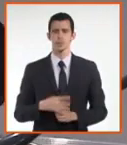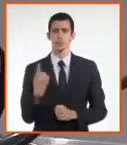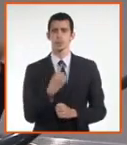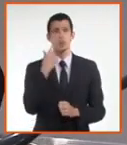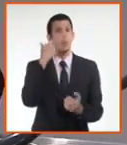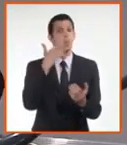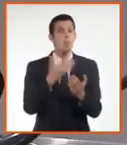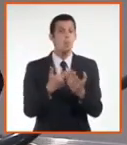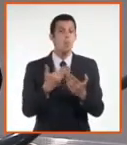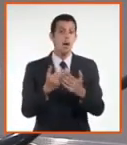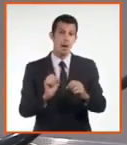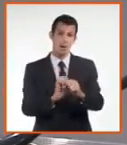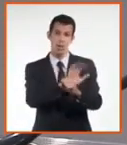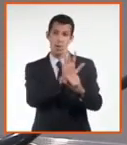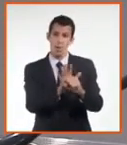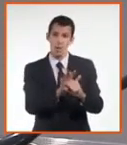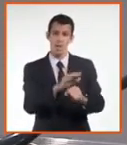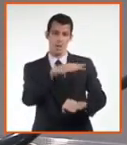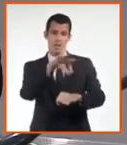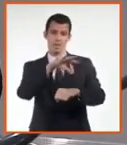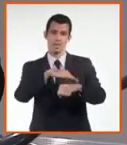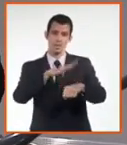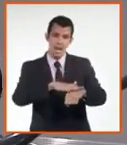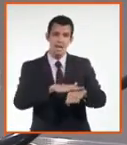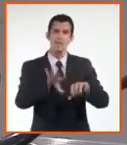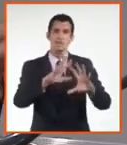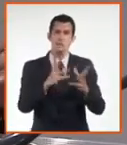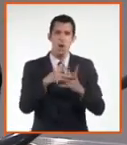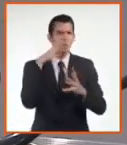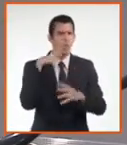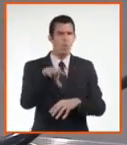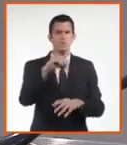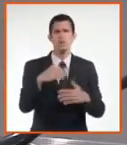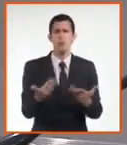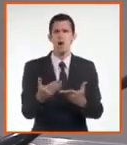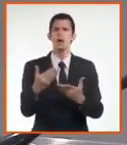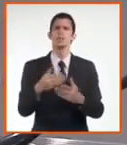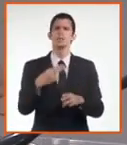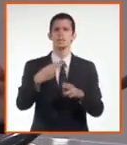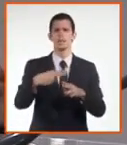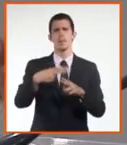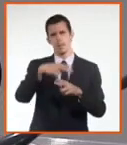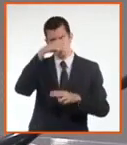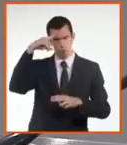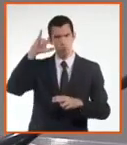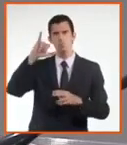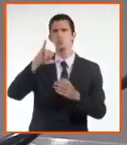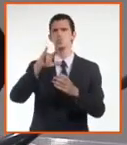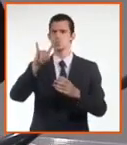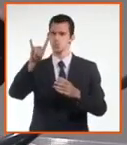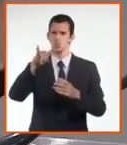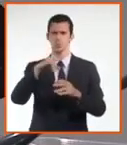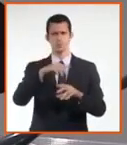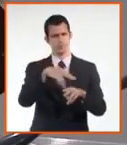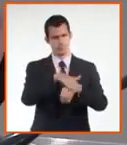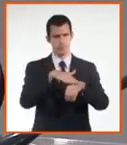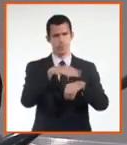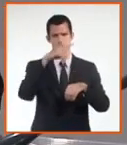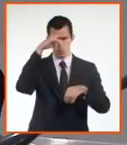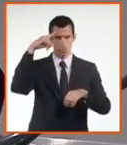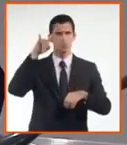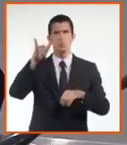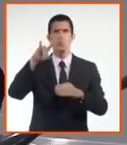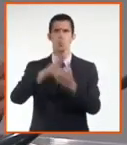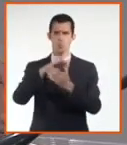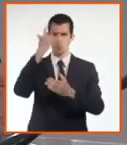días después de empezar los síntomas porque mide la ii gm pero estamos deseando un sistema de diagnóstico rápido precisamente hay un ensayo o el ipec hay otras